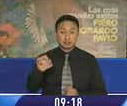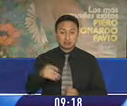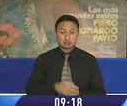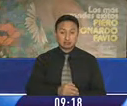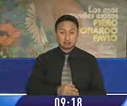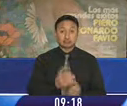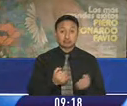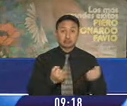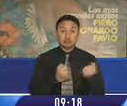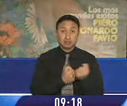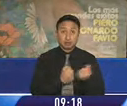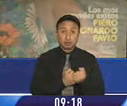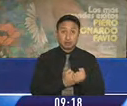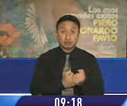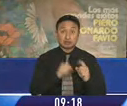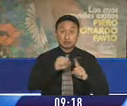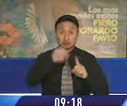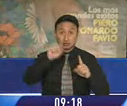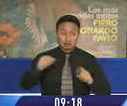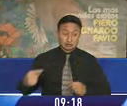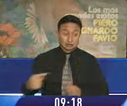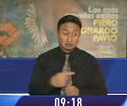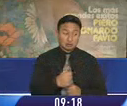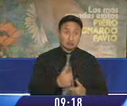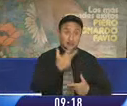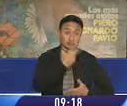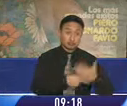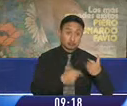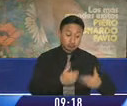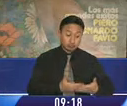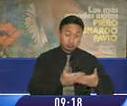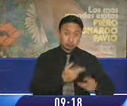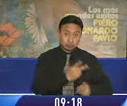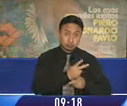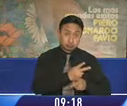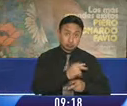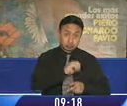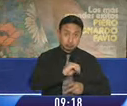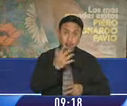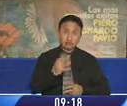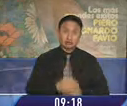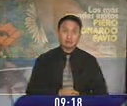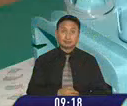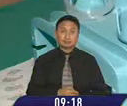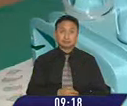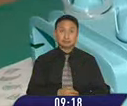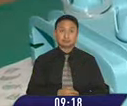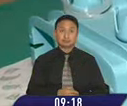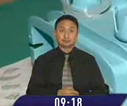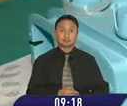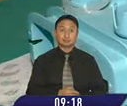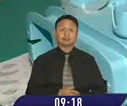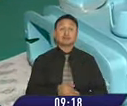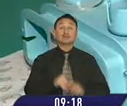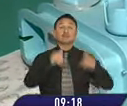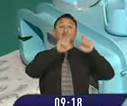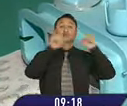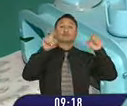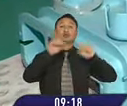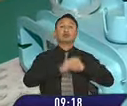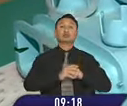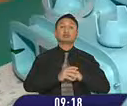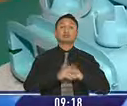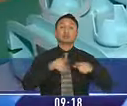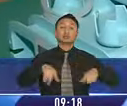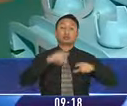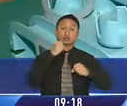este apoyo sistemático para poder continuar con la lactancia materna exclusiva. Las empresas o establecimientos